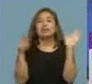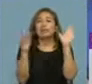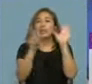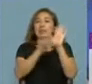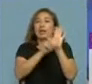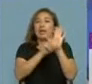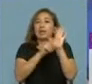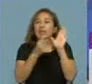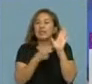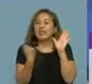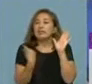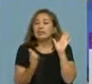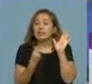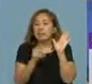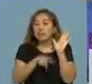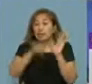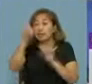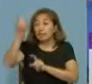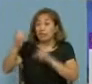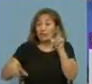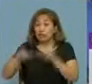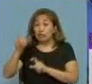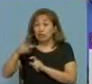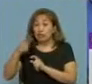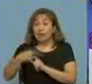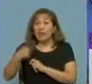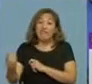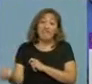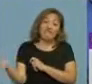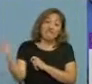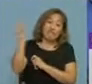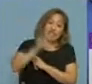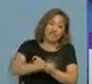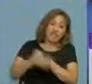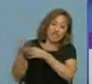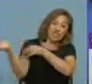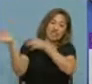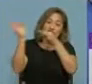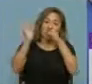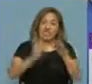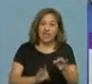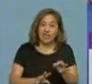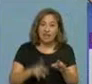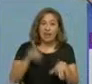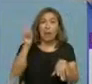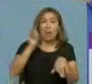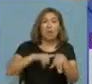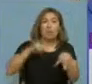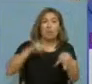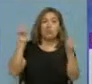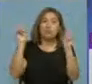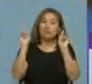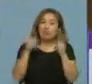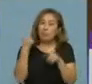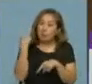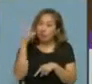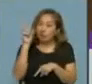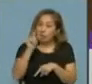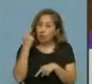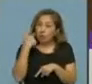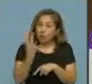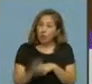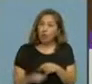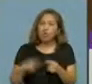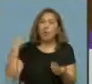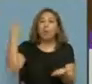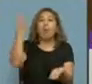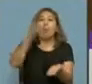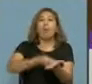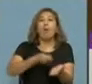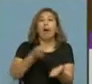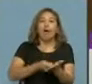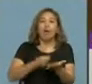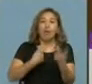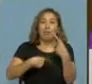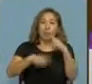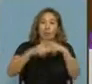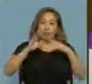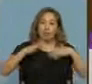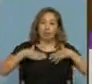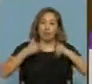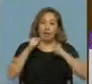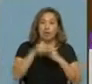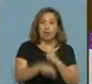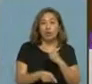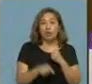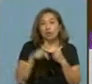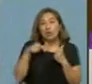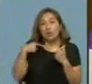un seguro de salud a extranjeros que estén en tránsito, que no paguen impuestos como pagan los extranjeros residentes